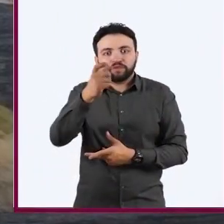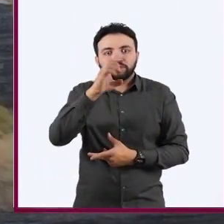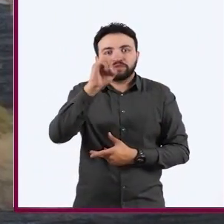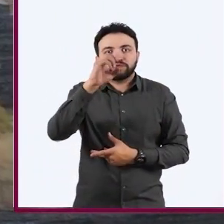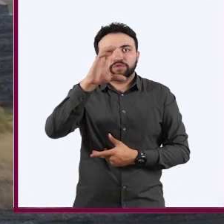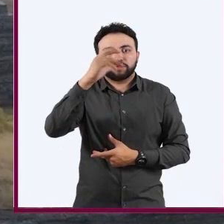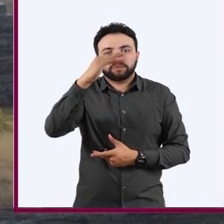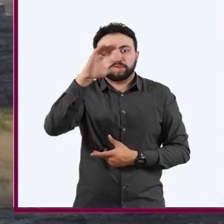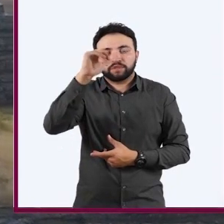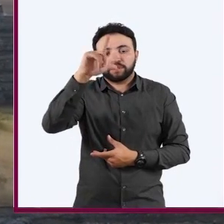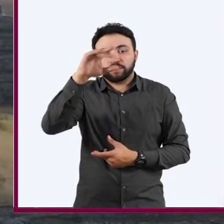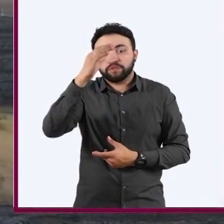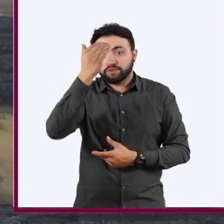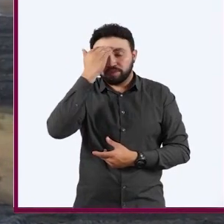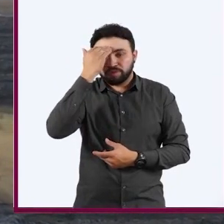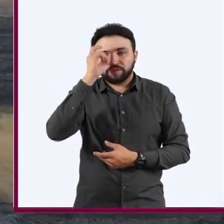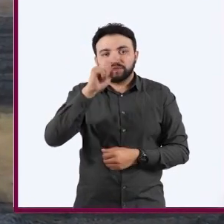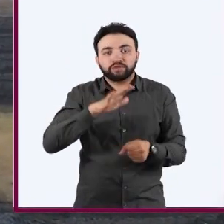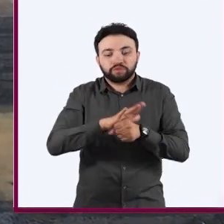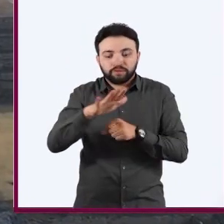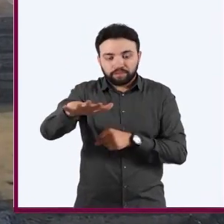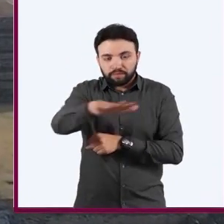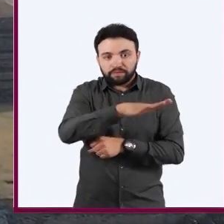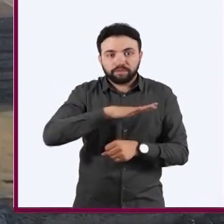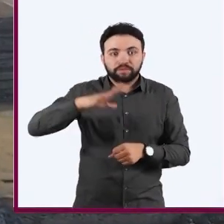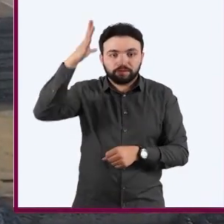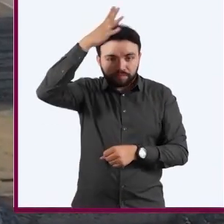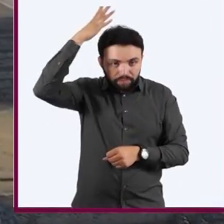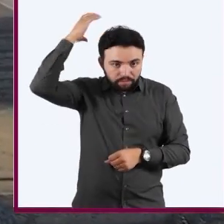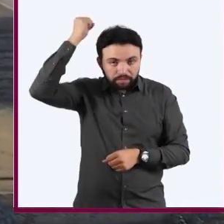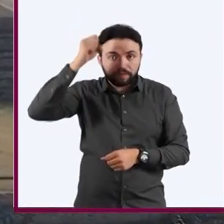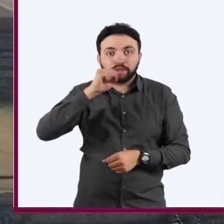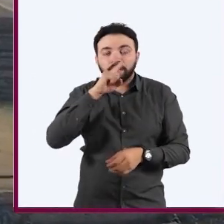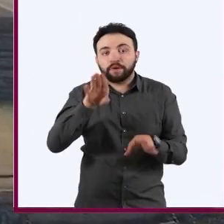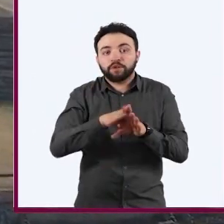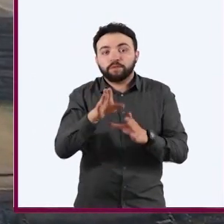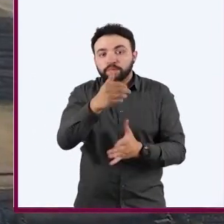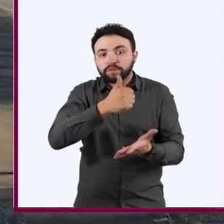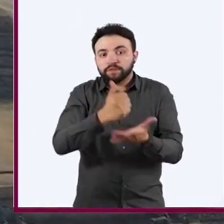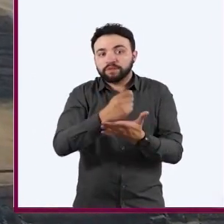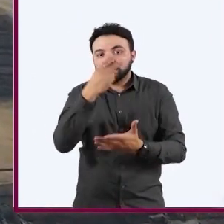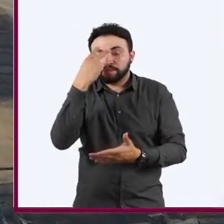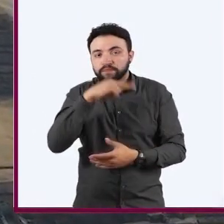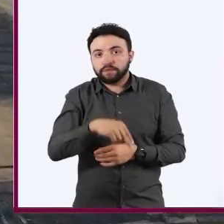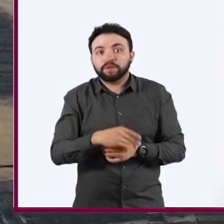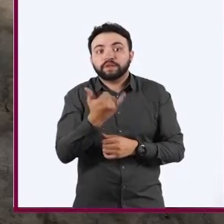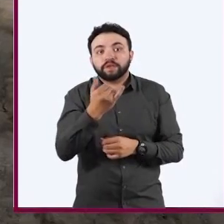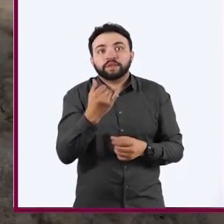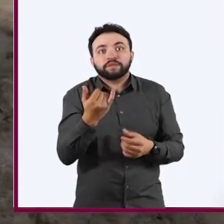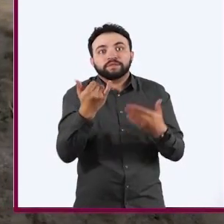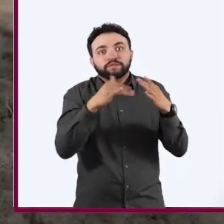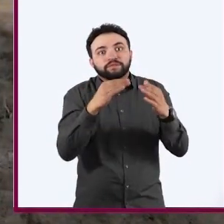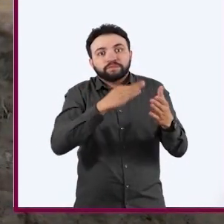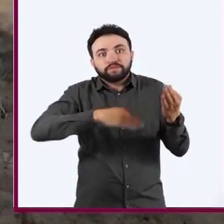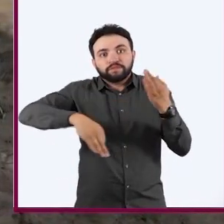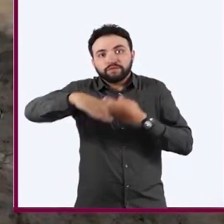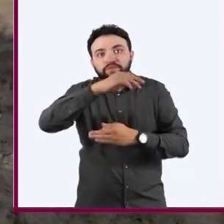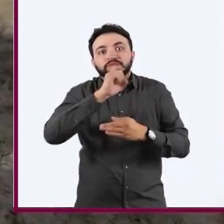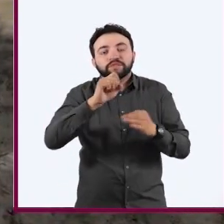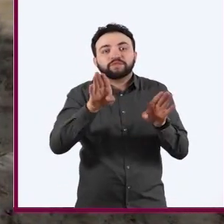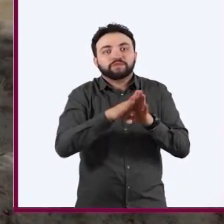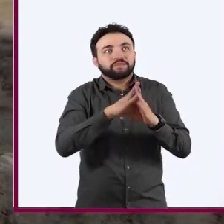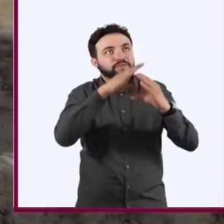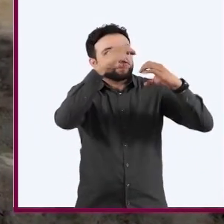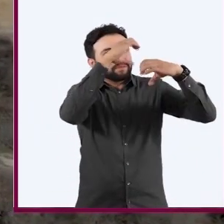por supuesto que conocían la geografía del estado de Morelos y la geografía del centro de México, y sobre todo un factor astronómico, ya